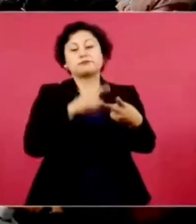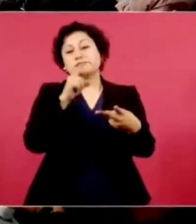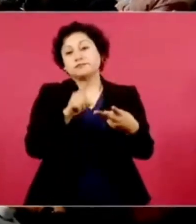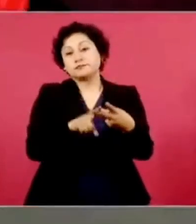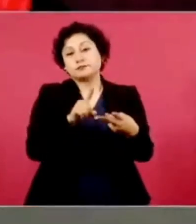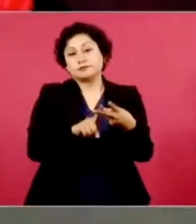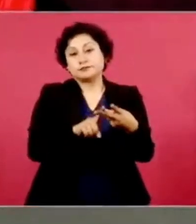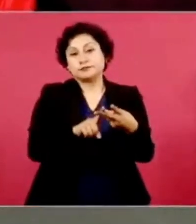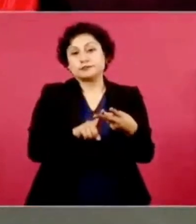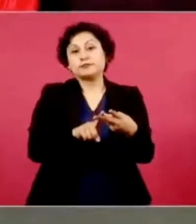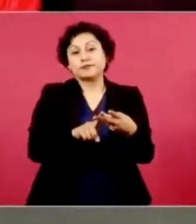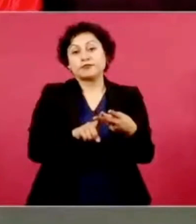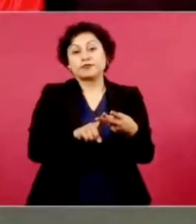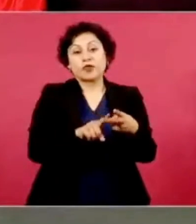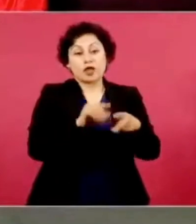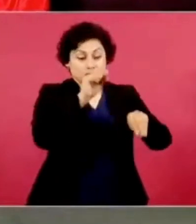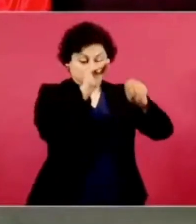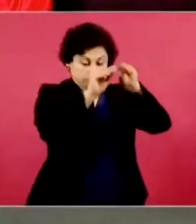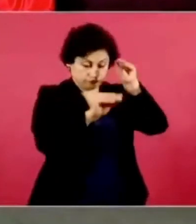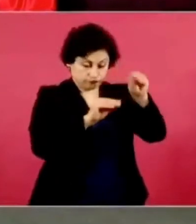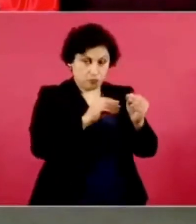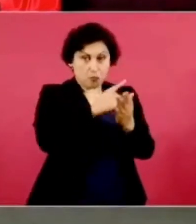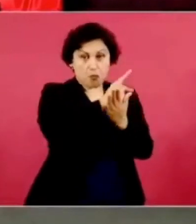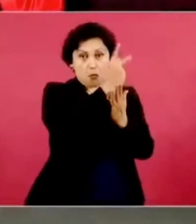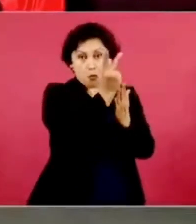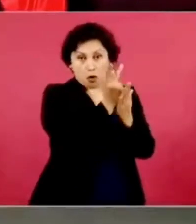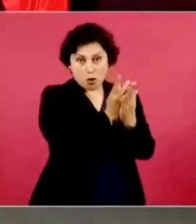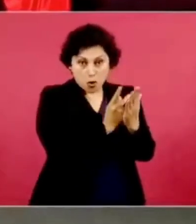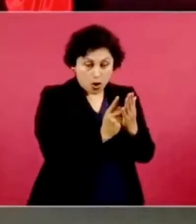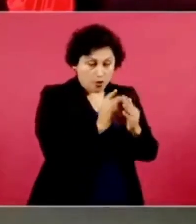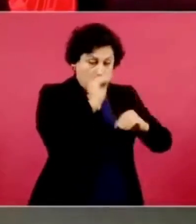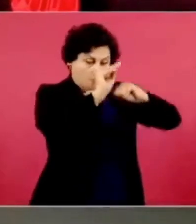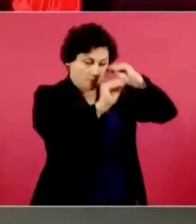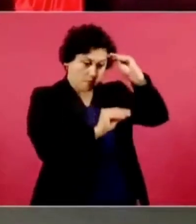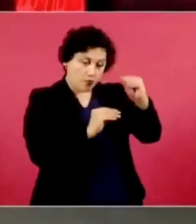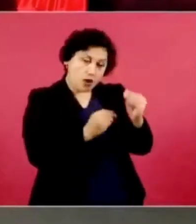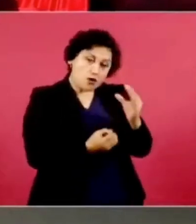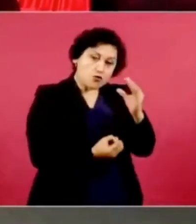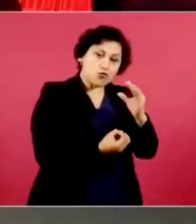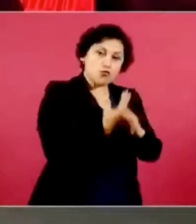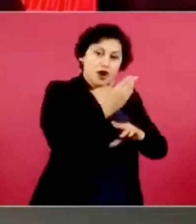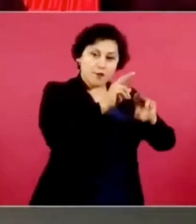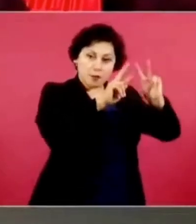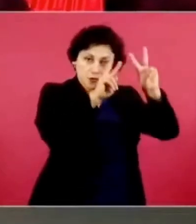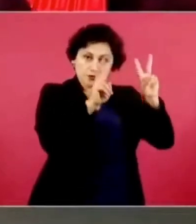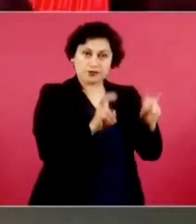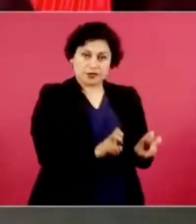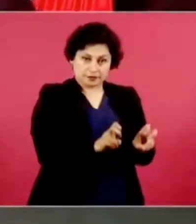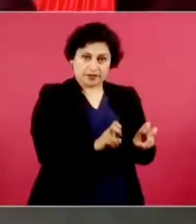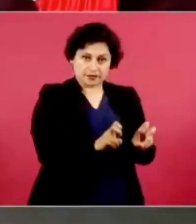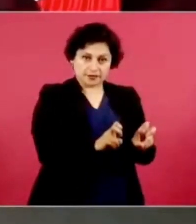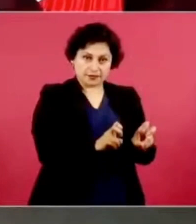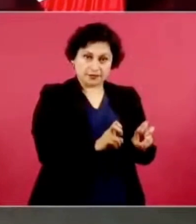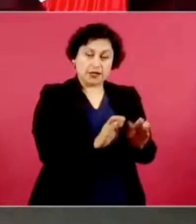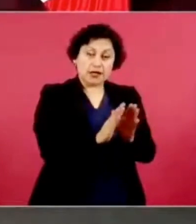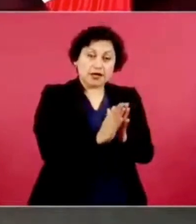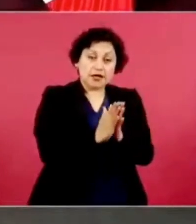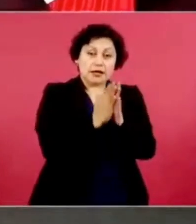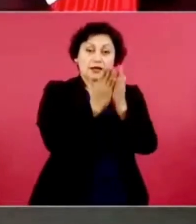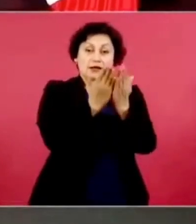nuevos contenidos en libros de texto.